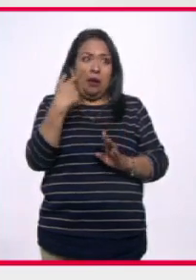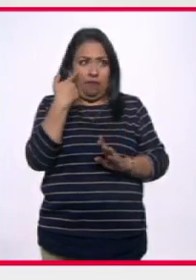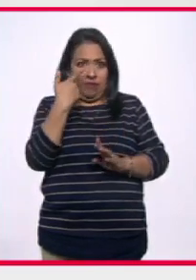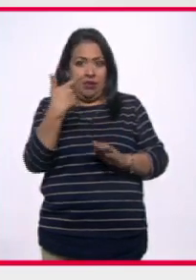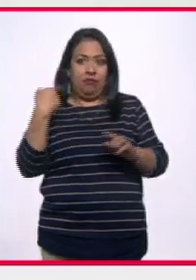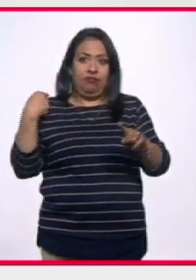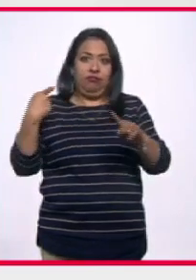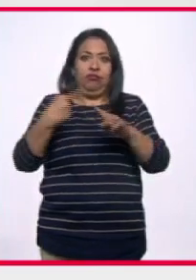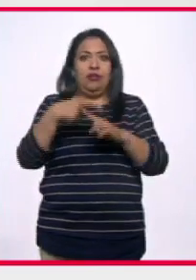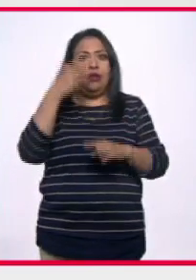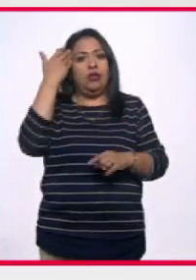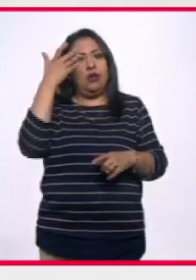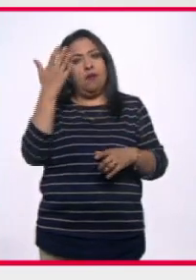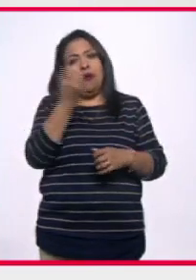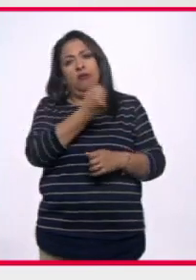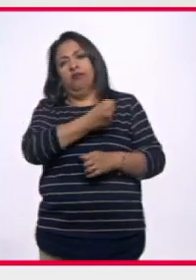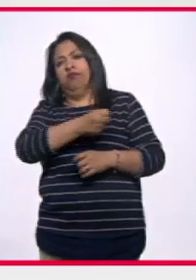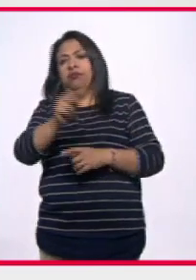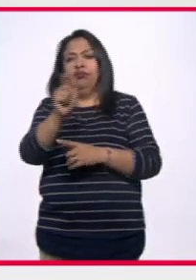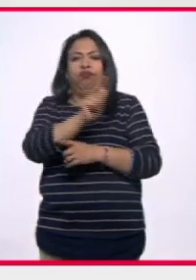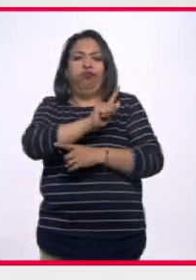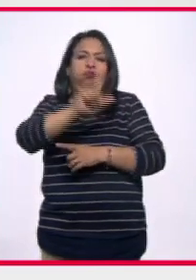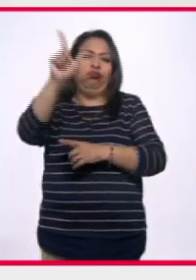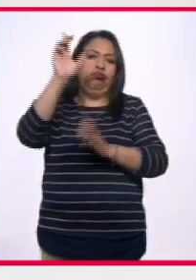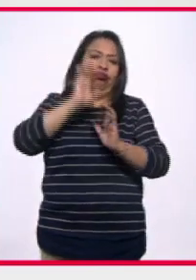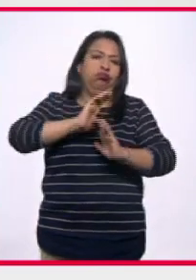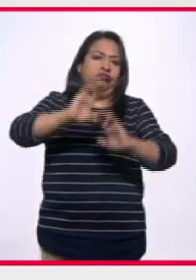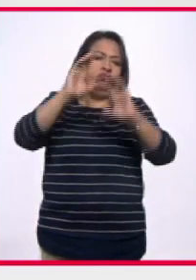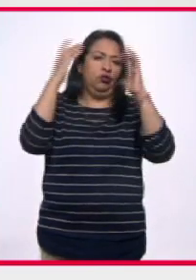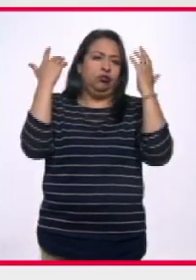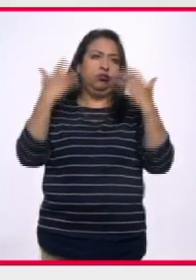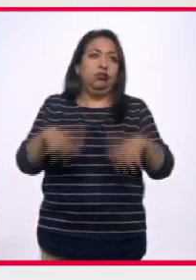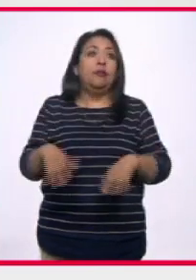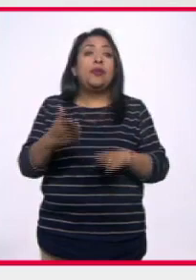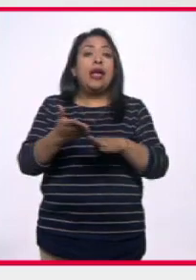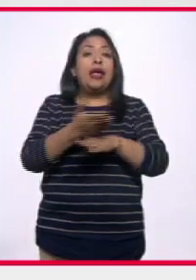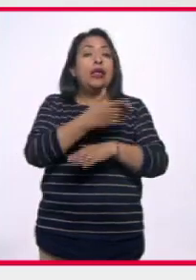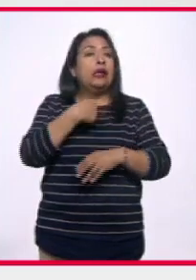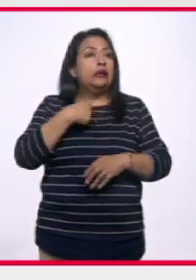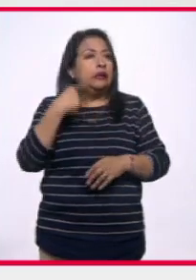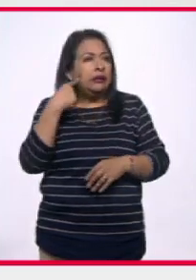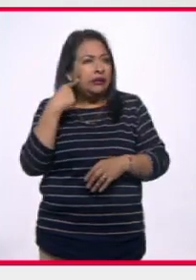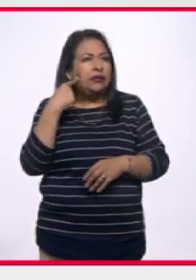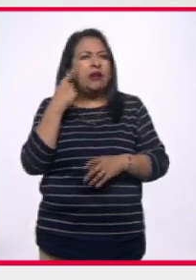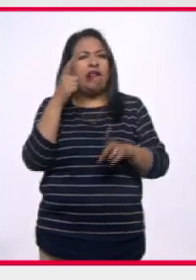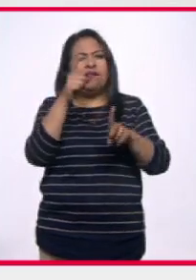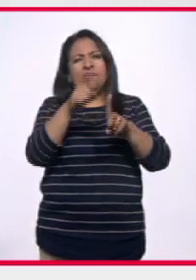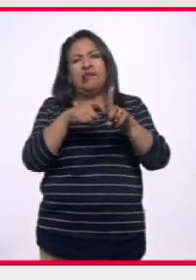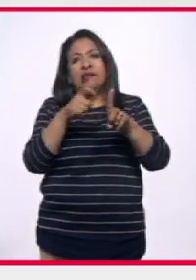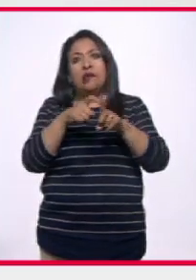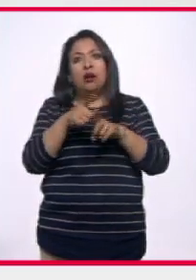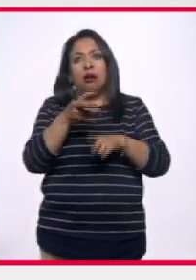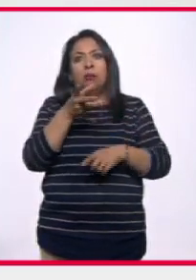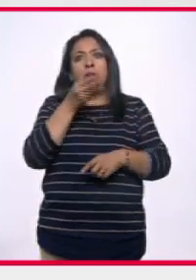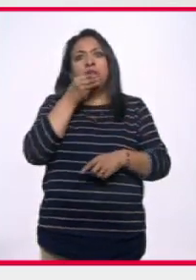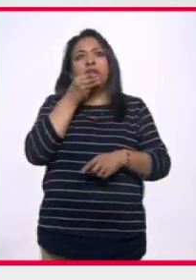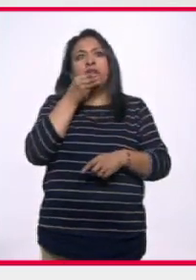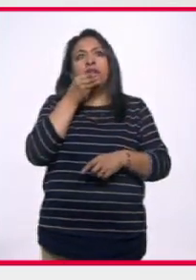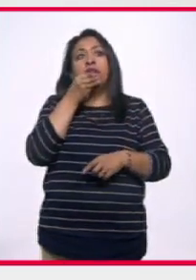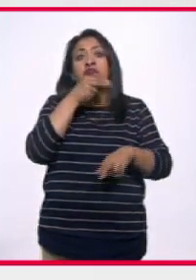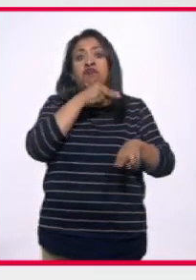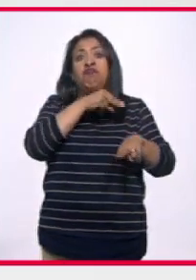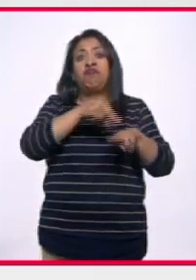distancia la calidad de cantantes en los que se ha convertido cuando escucharon toda crítica quedó acá